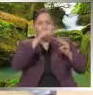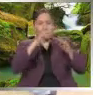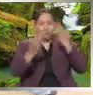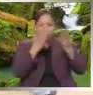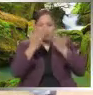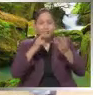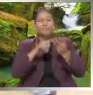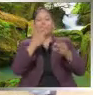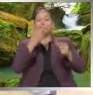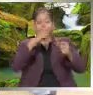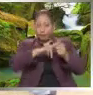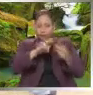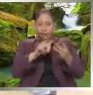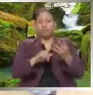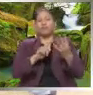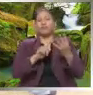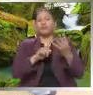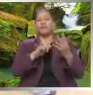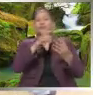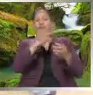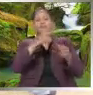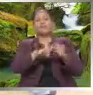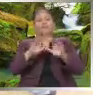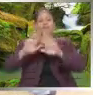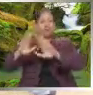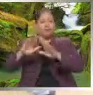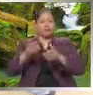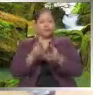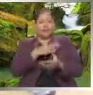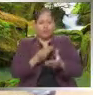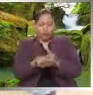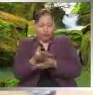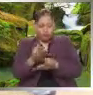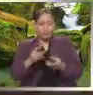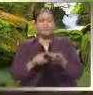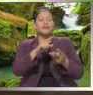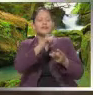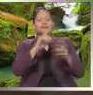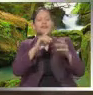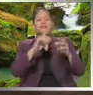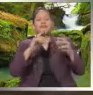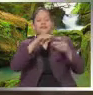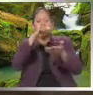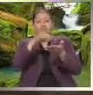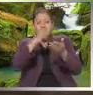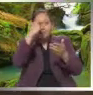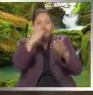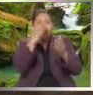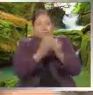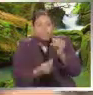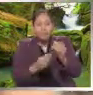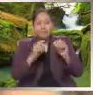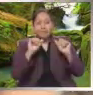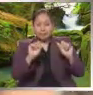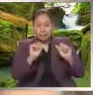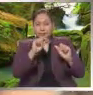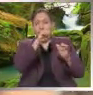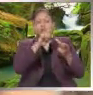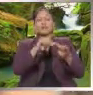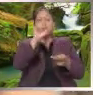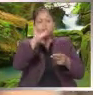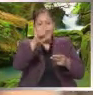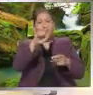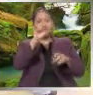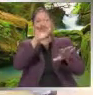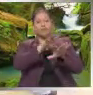ahí hospitales, sanatorios, refugios, tantos edificios eclesiásticos que a Tlalpan se le